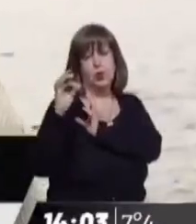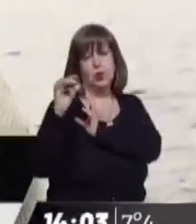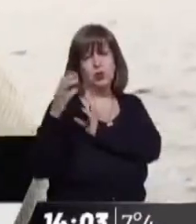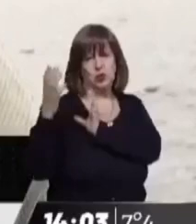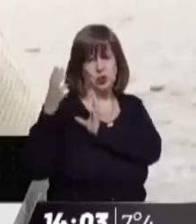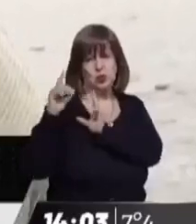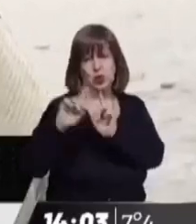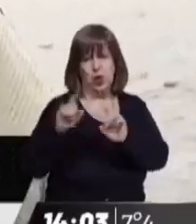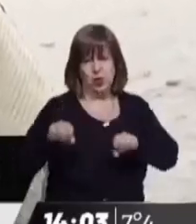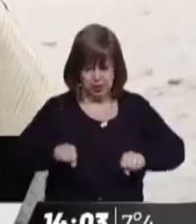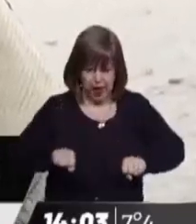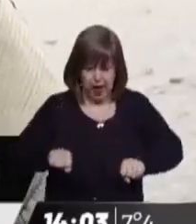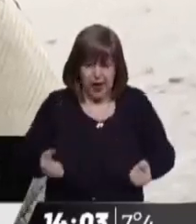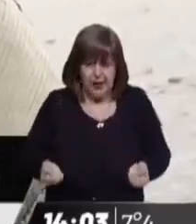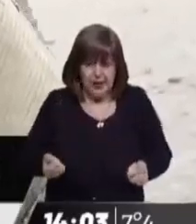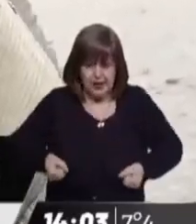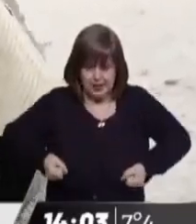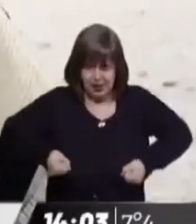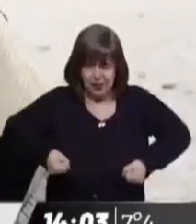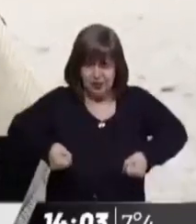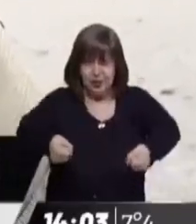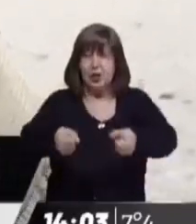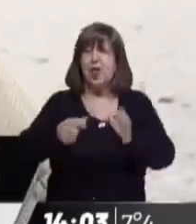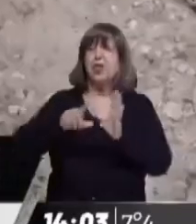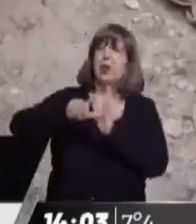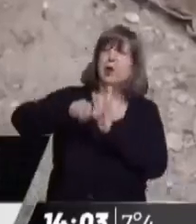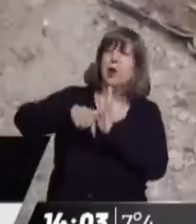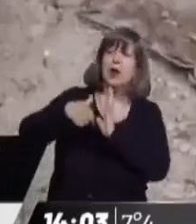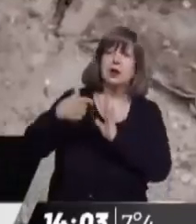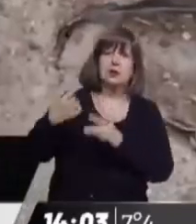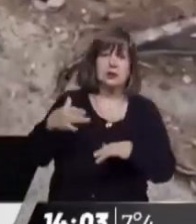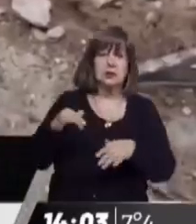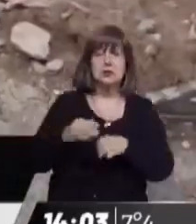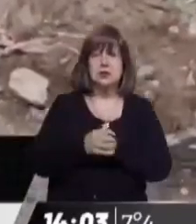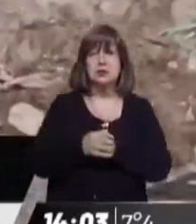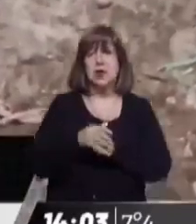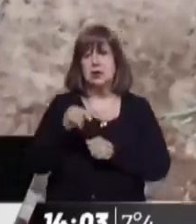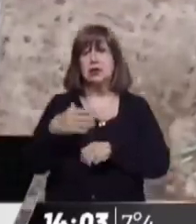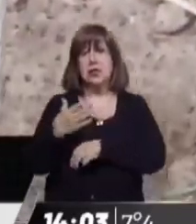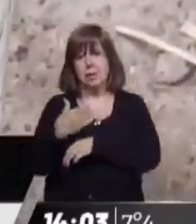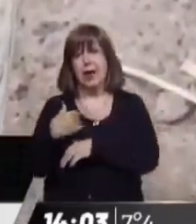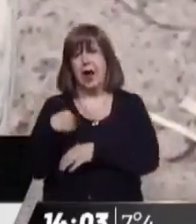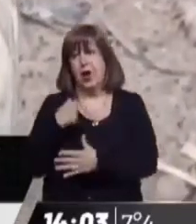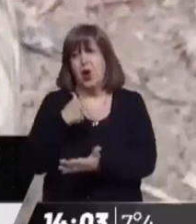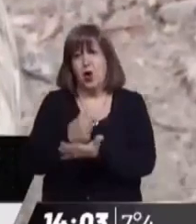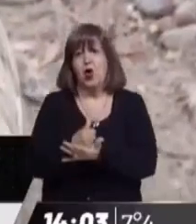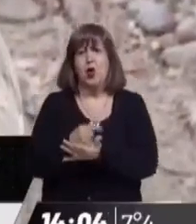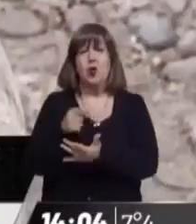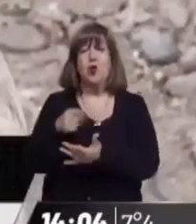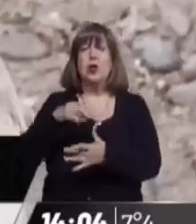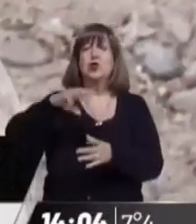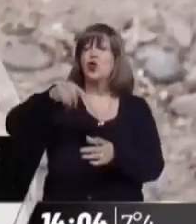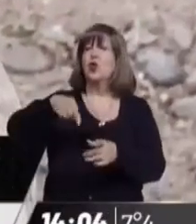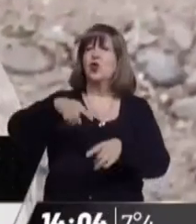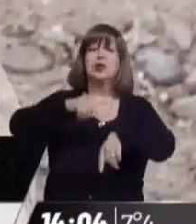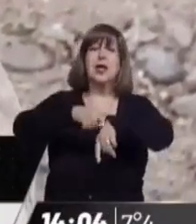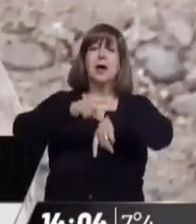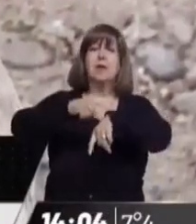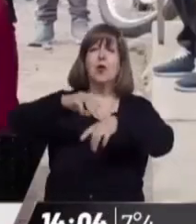sí. Bueno, lleva bastante esperando. Ah, sí, sí, ya temprano. ¿Cuánto dura la garrafa?